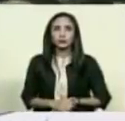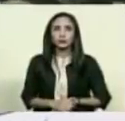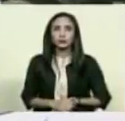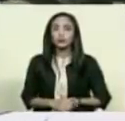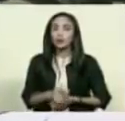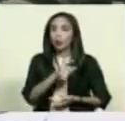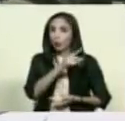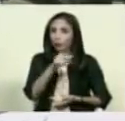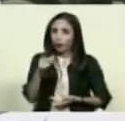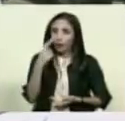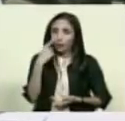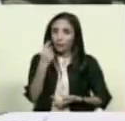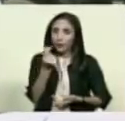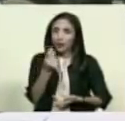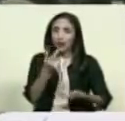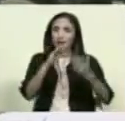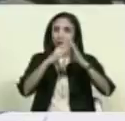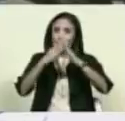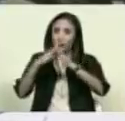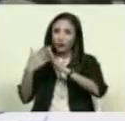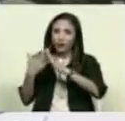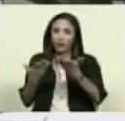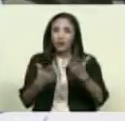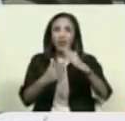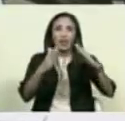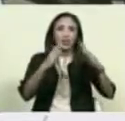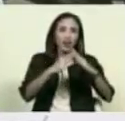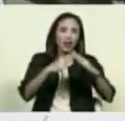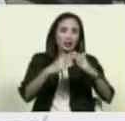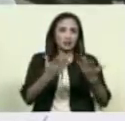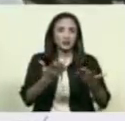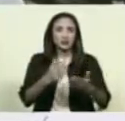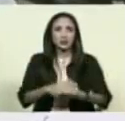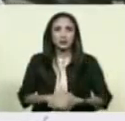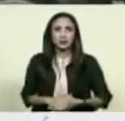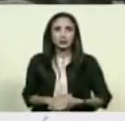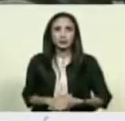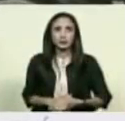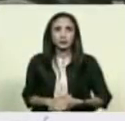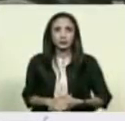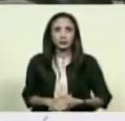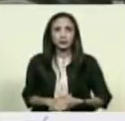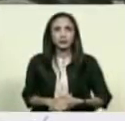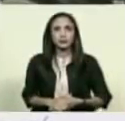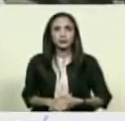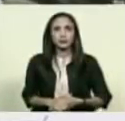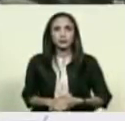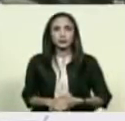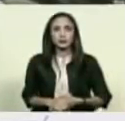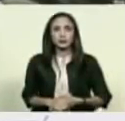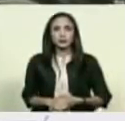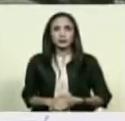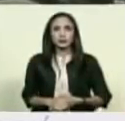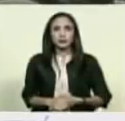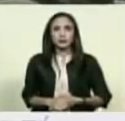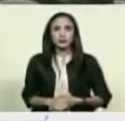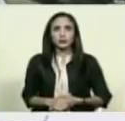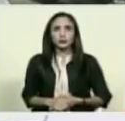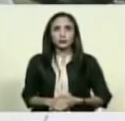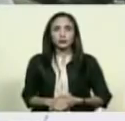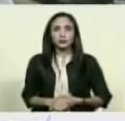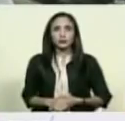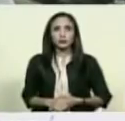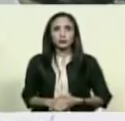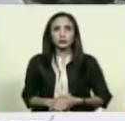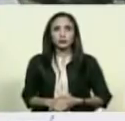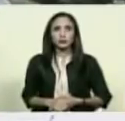en su comunidad, en su casa, digo más, presidente de